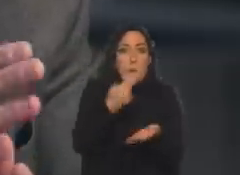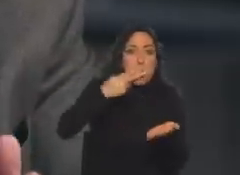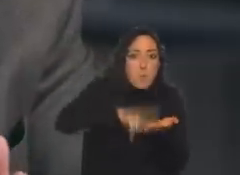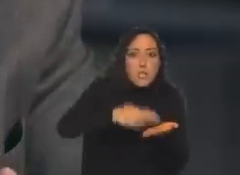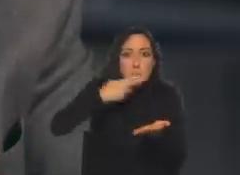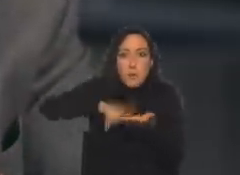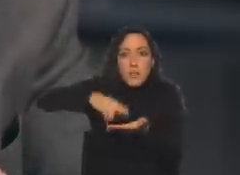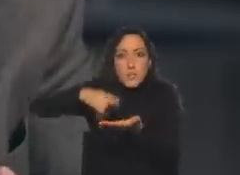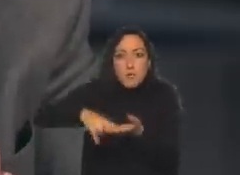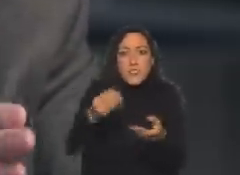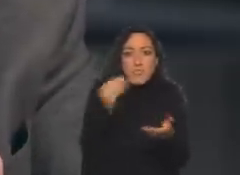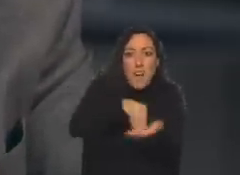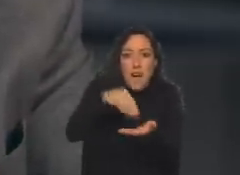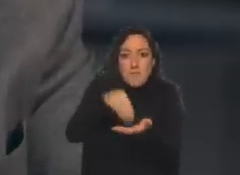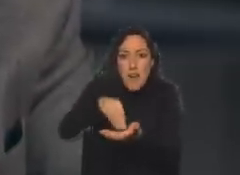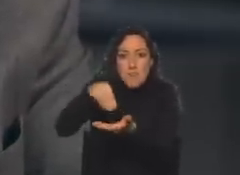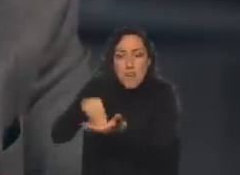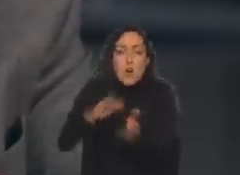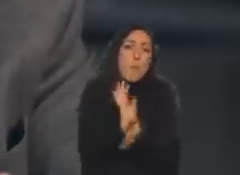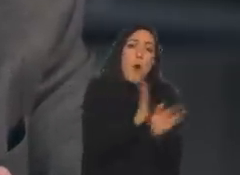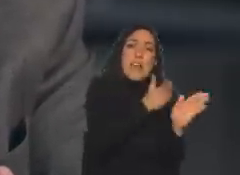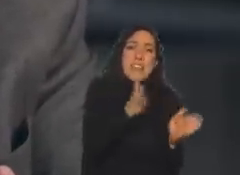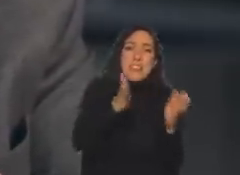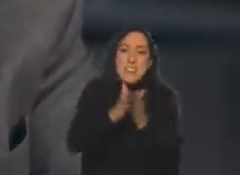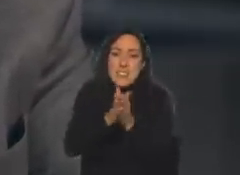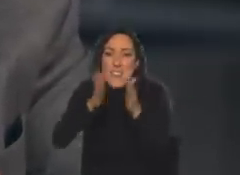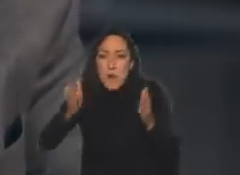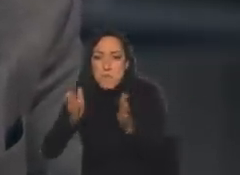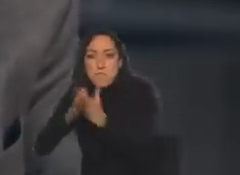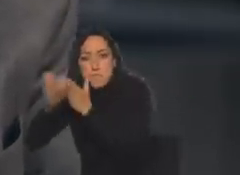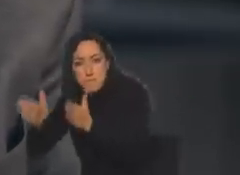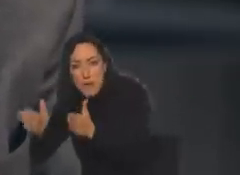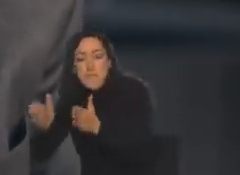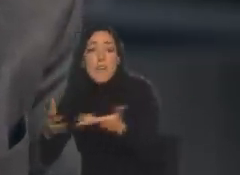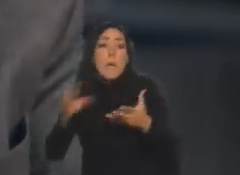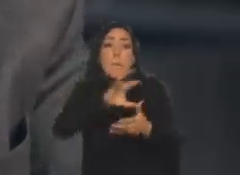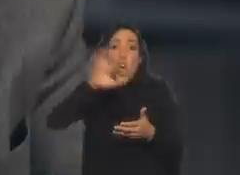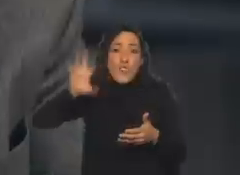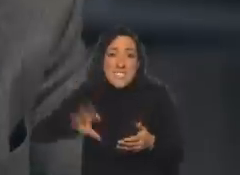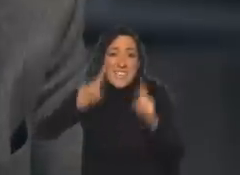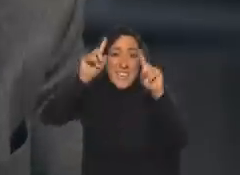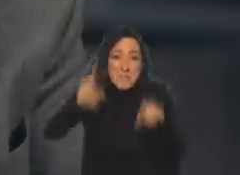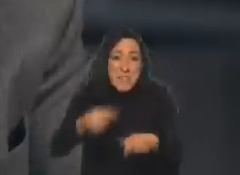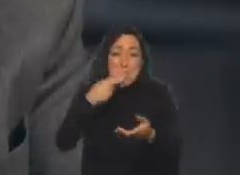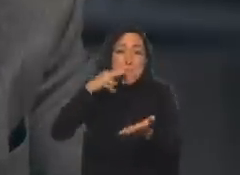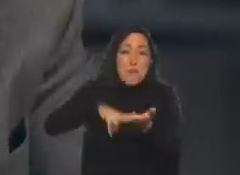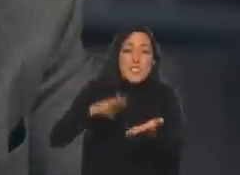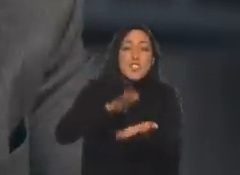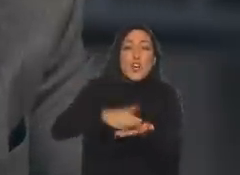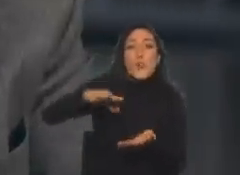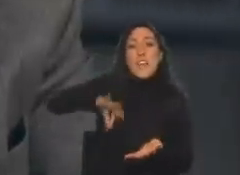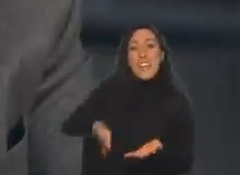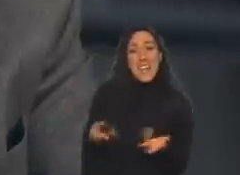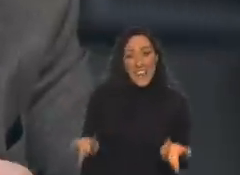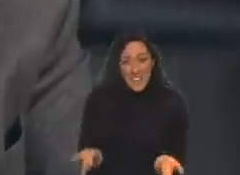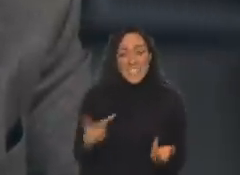pasando por distintos lugares, etapas. Ahí las provincias, con el impuesto sobre los ingresos brutos, tienen